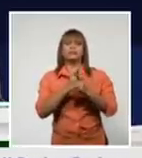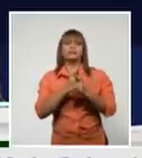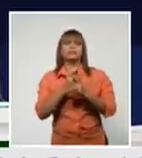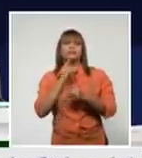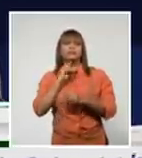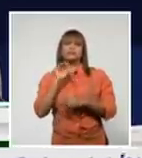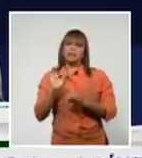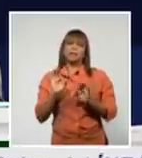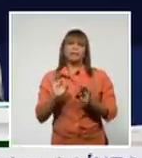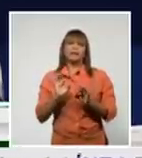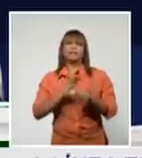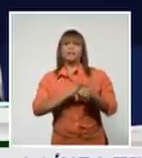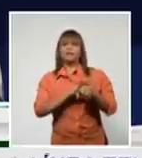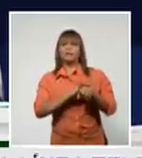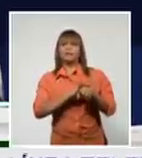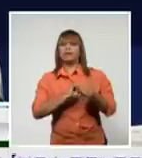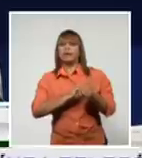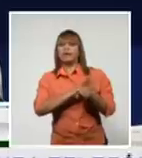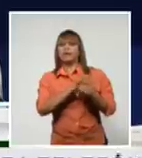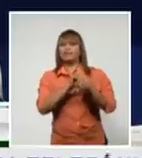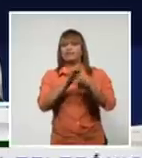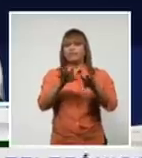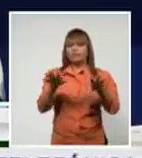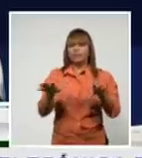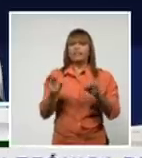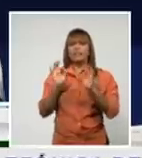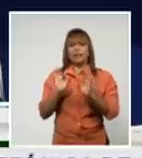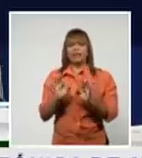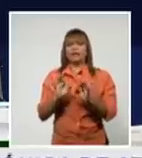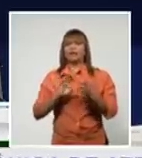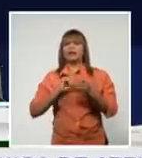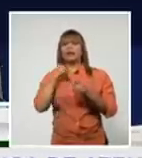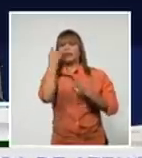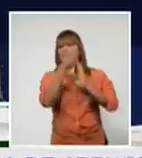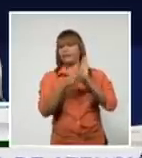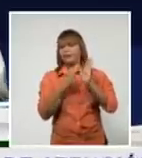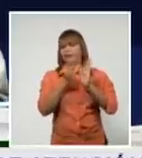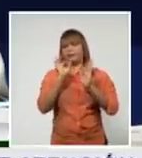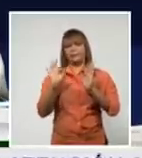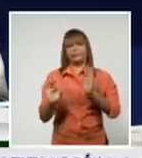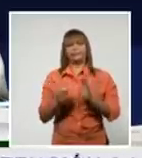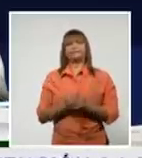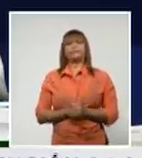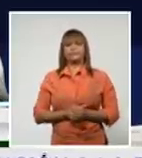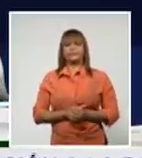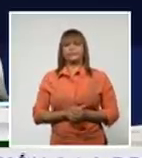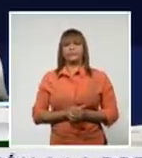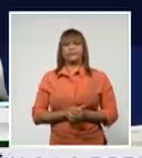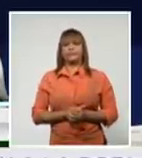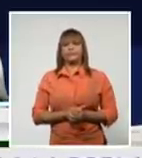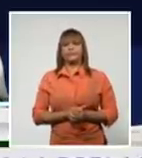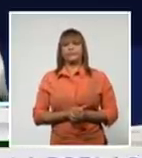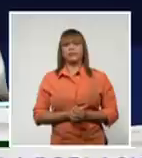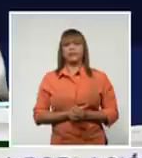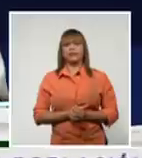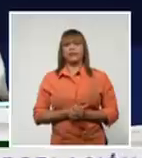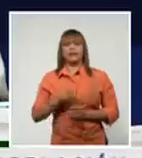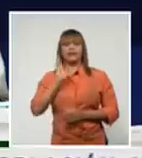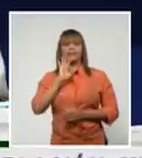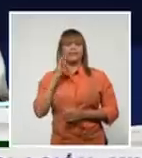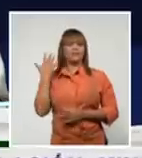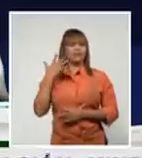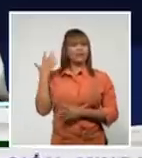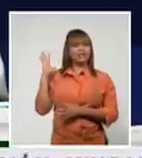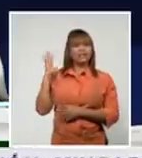enfermedades transmisibles tiene este comportamiento. Con fuente de infección en el extranjero, ayer